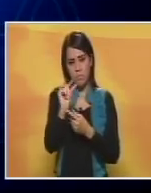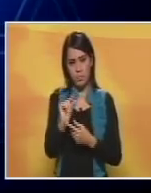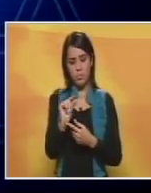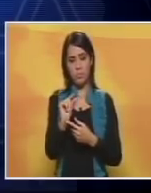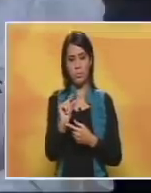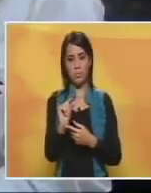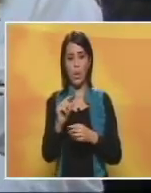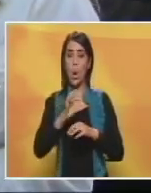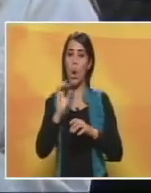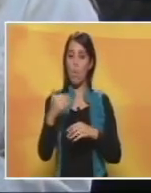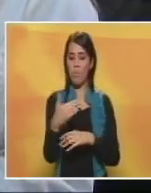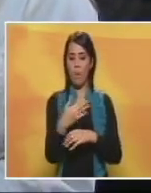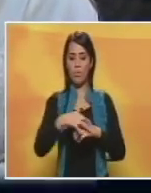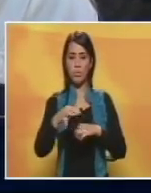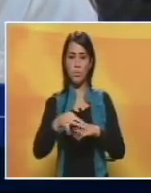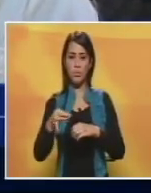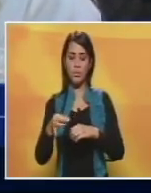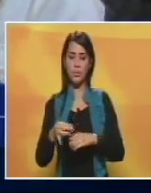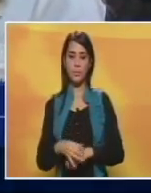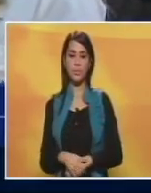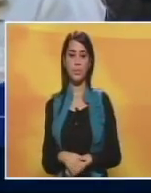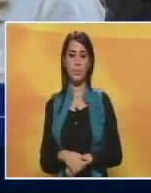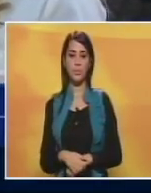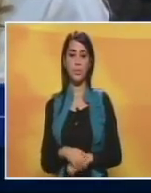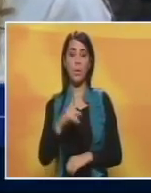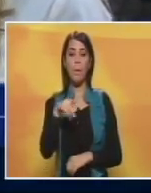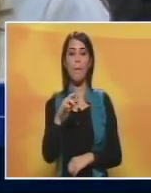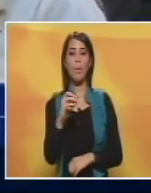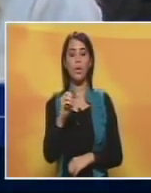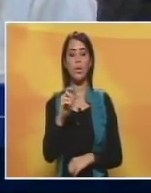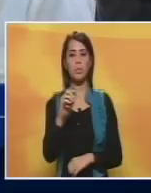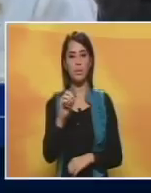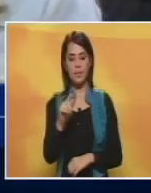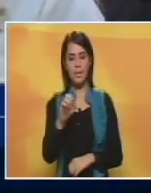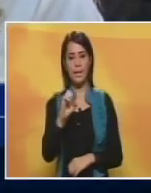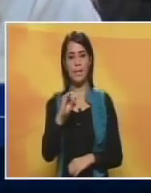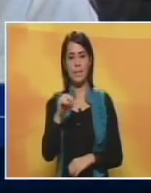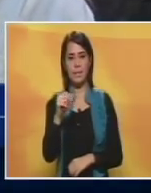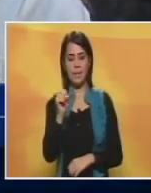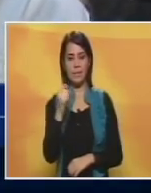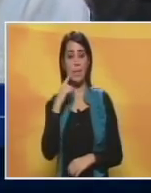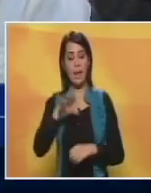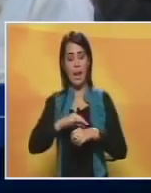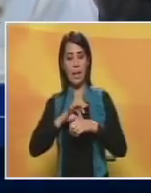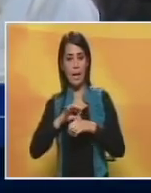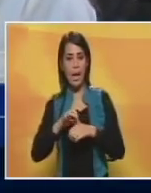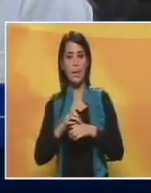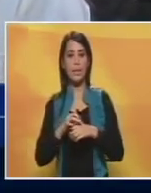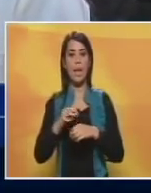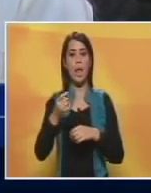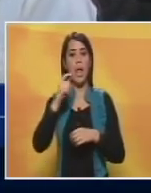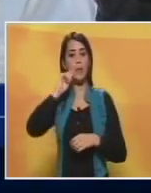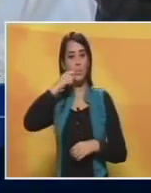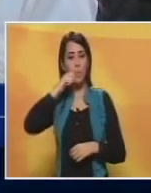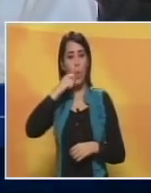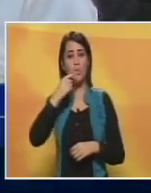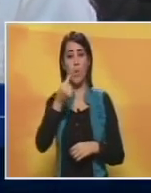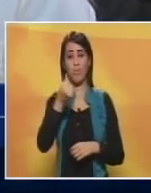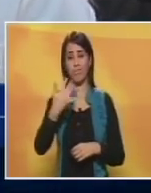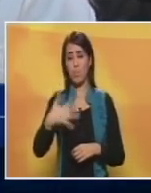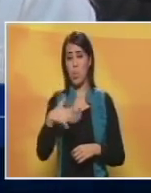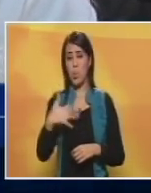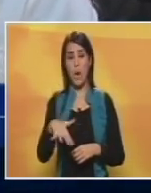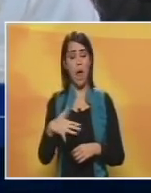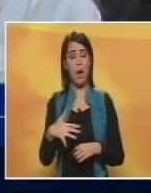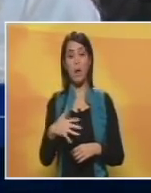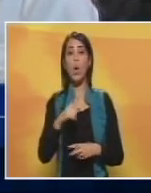como la sardina. Por el lado de las proteínas, si bien en la carne y sobre todo el pollo ahorita tiene un alto costo